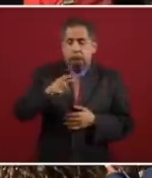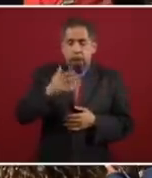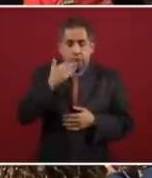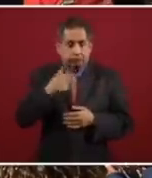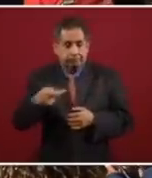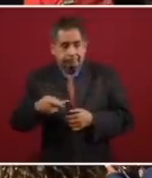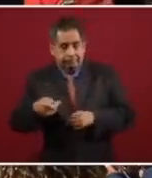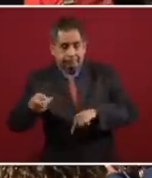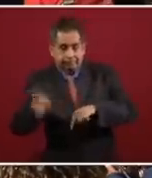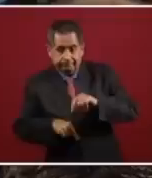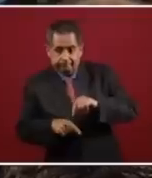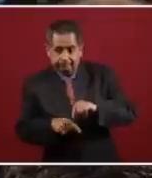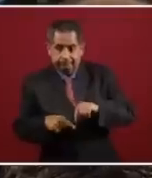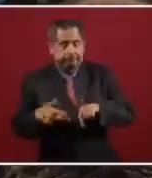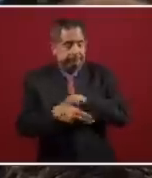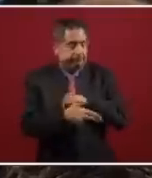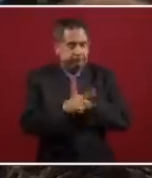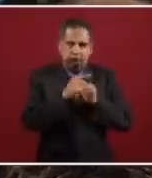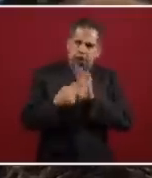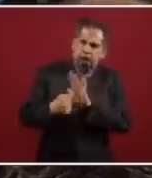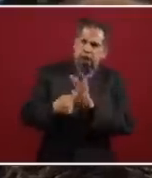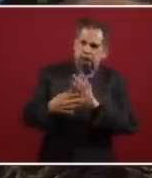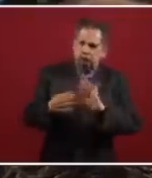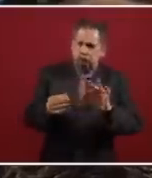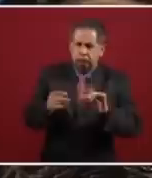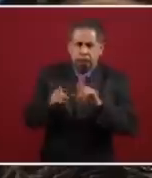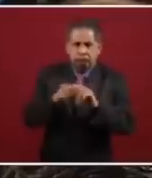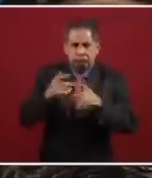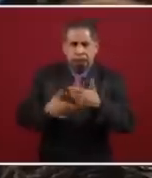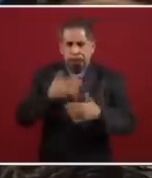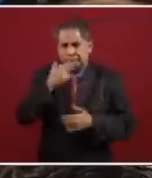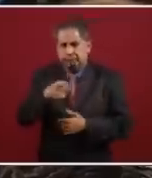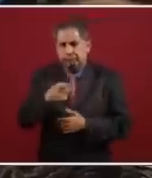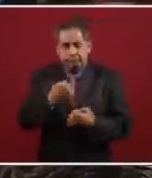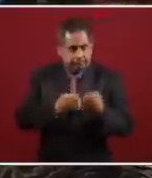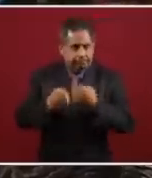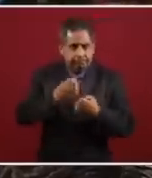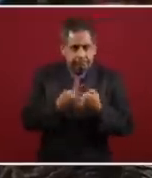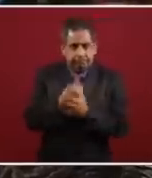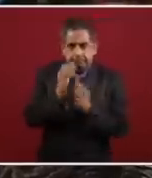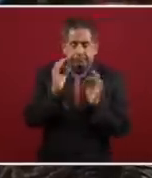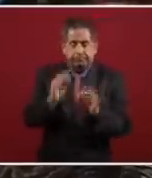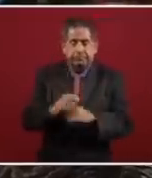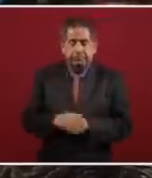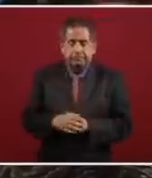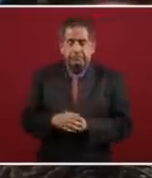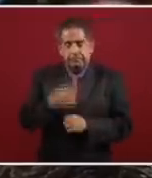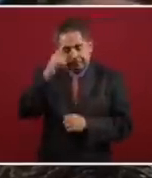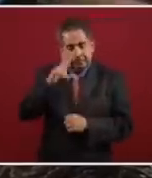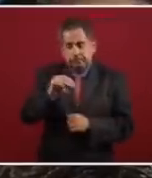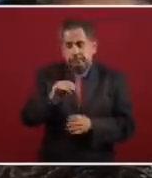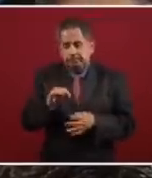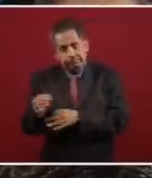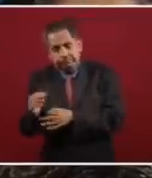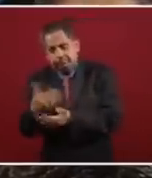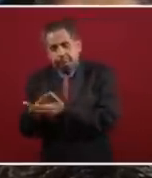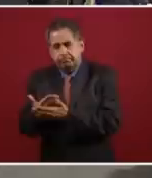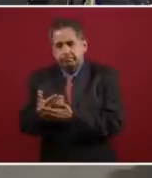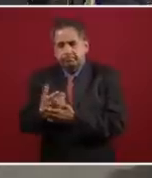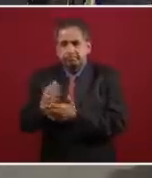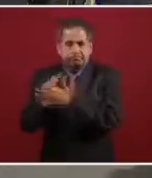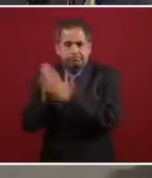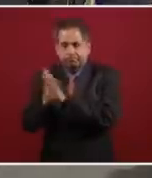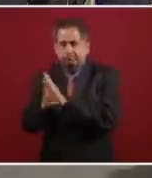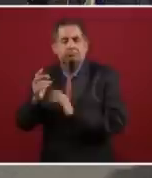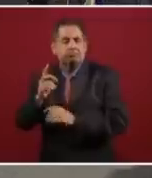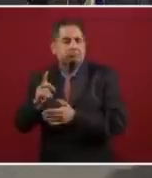pierna, pero que los instruye con el ejemplo a hacer esas rutinas y salir y no caer presas del crimen organizado